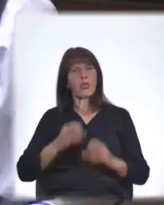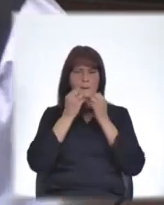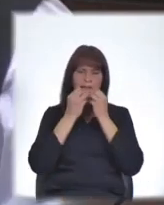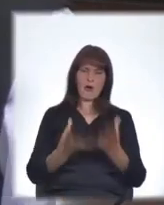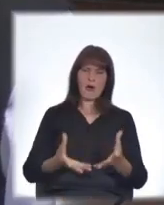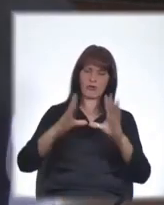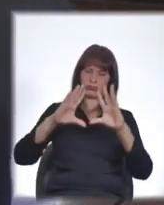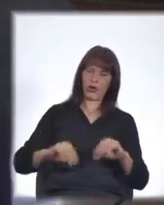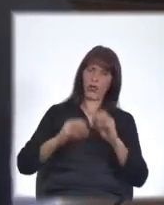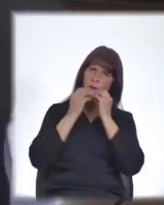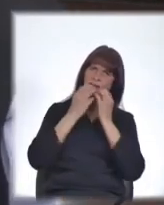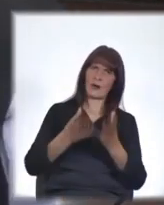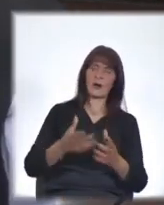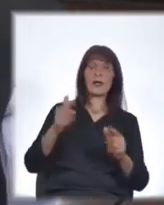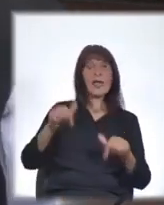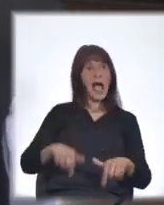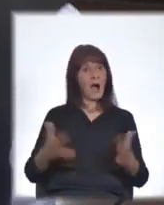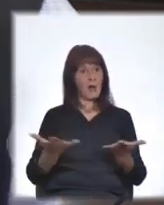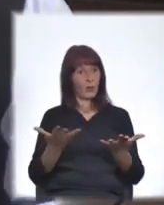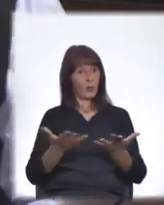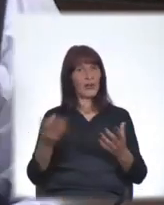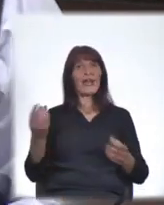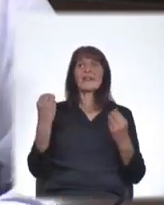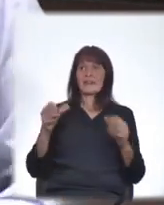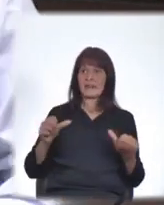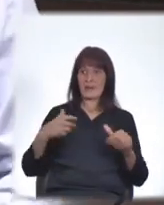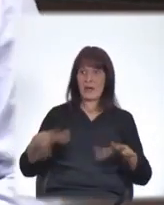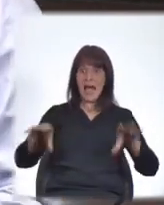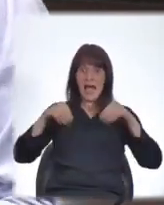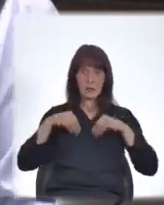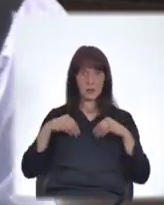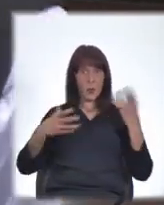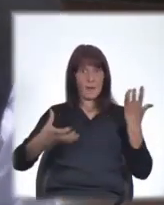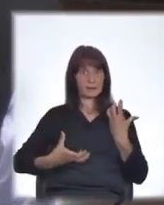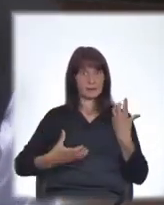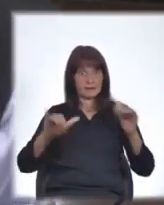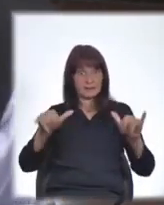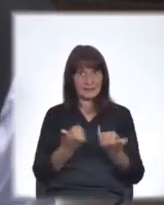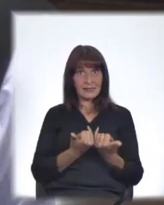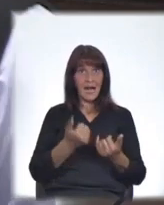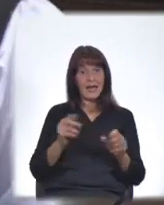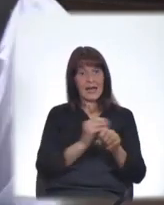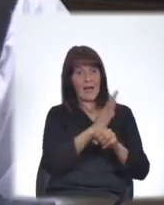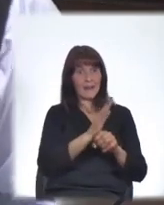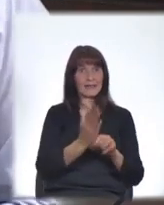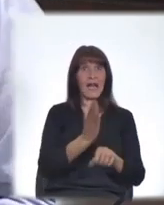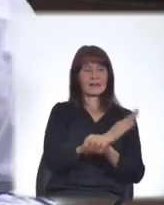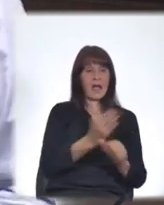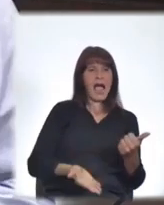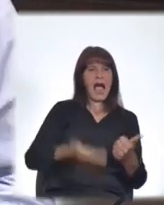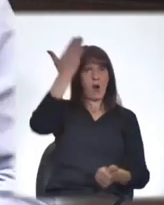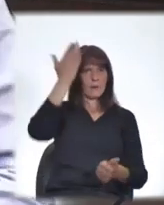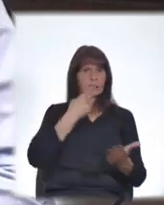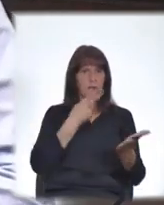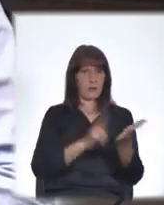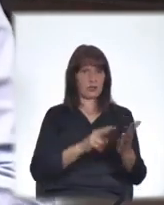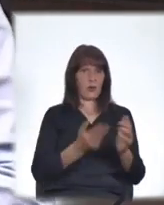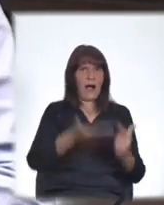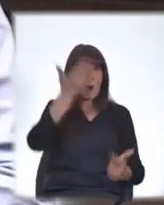Ahora resulta que lo primero que hizo el gobierno, ni bien asumido antes de la pandemia, fue aumentar las tarifas, aumentar los